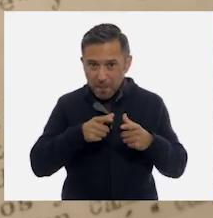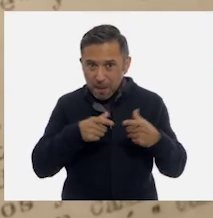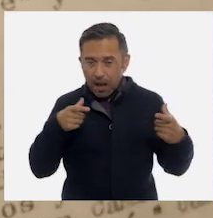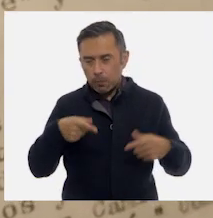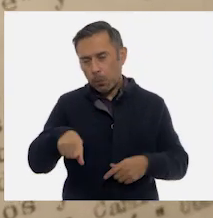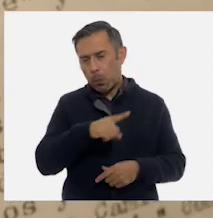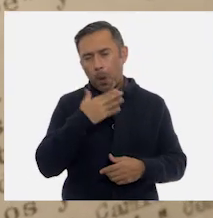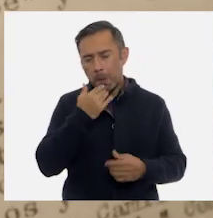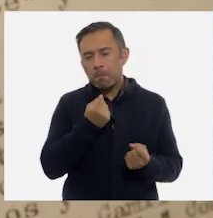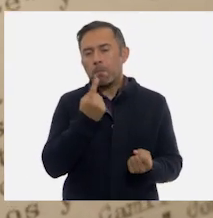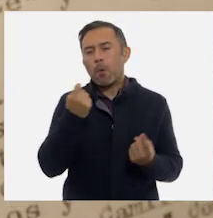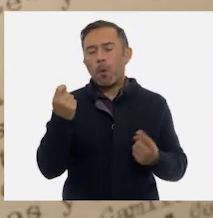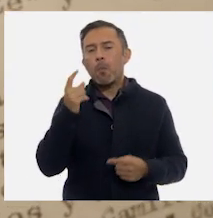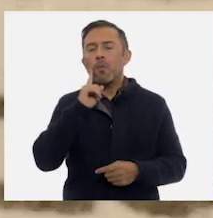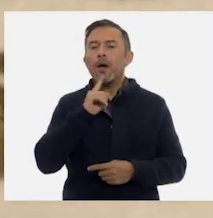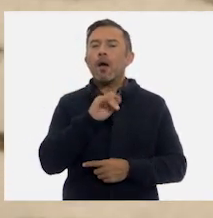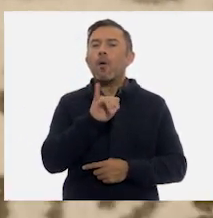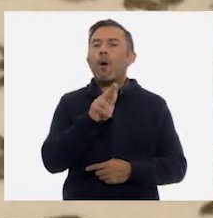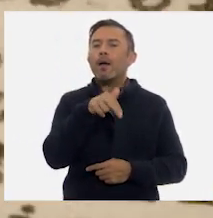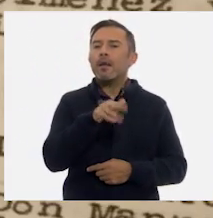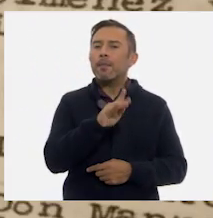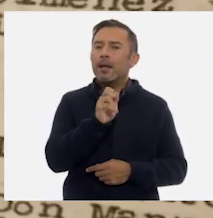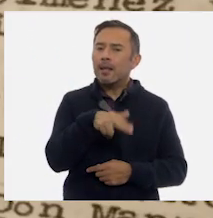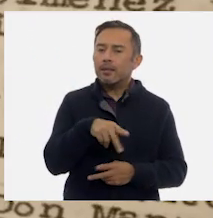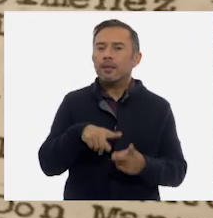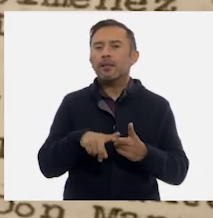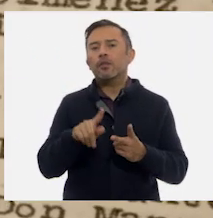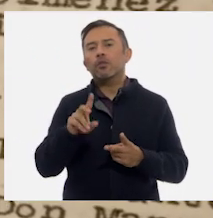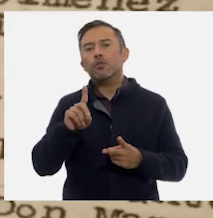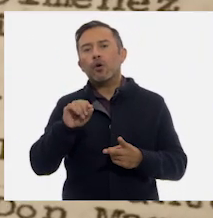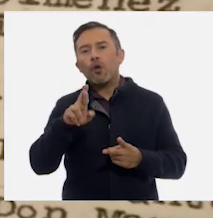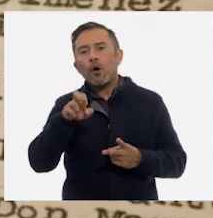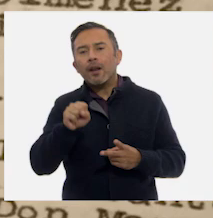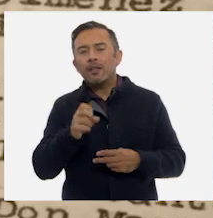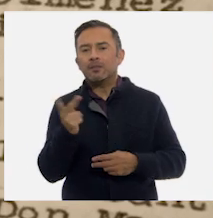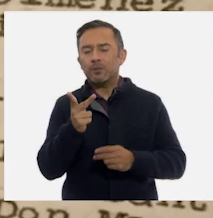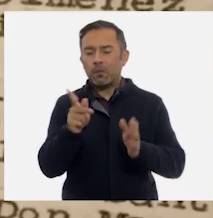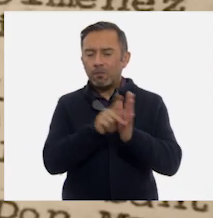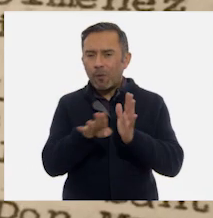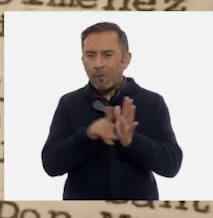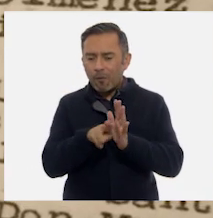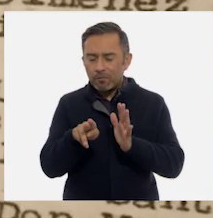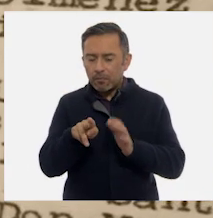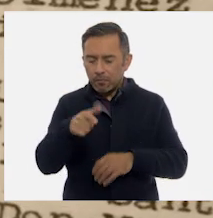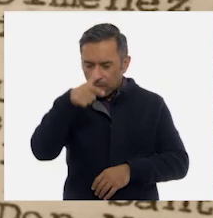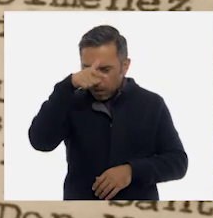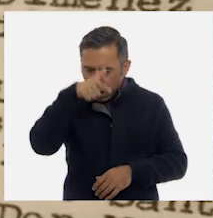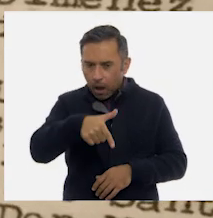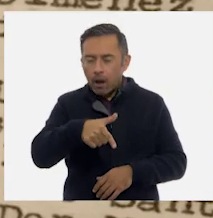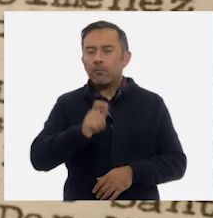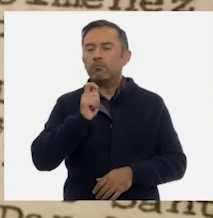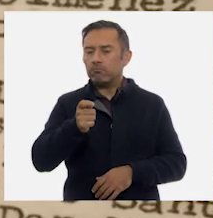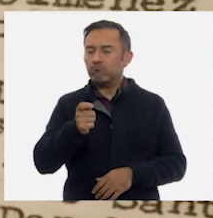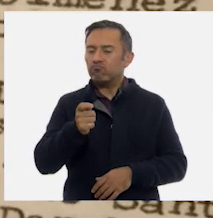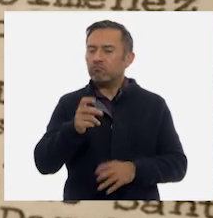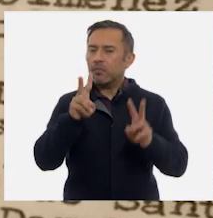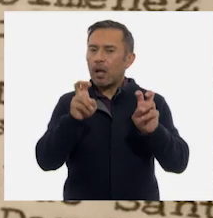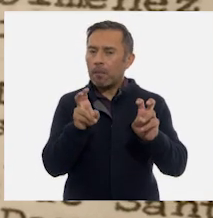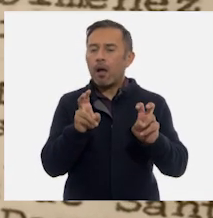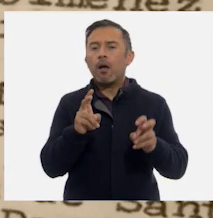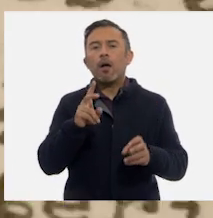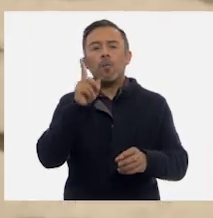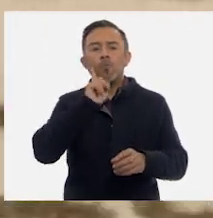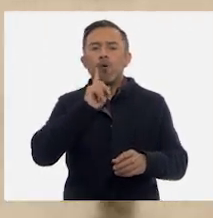Juana Belén y Dolores Jiménez y Muro introdujo en la opinión pública reflexiones sobre la defensa del trabajo justo y los derechos de las